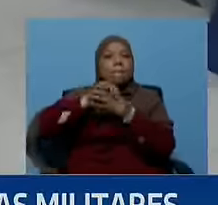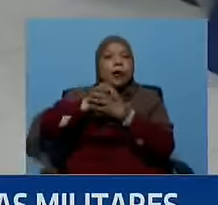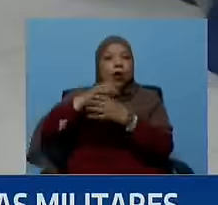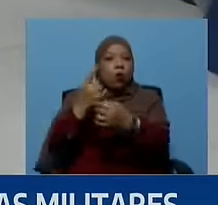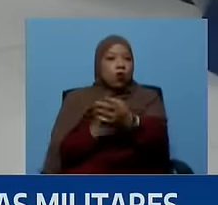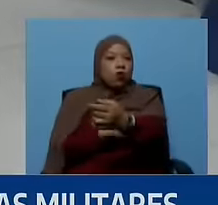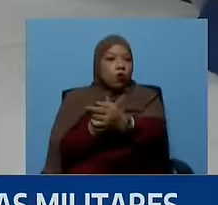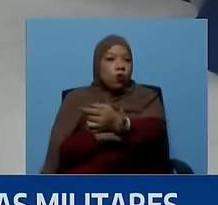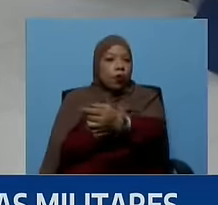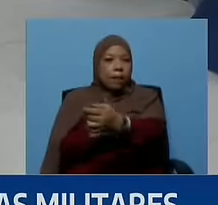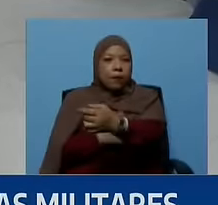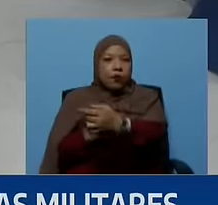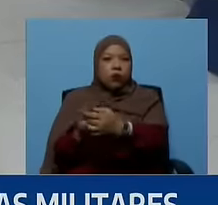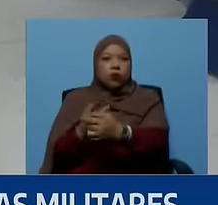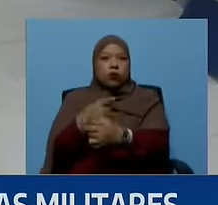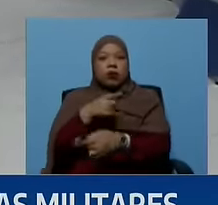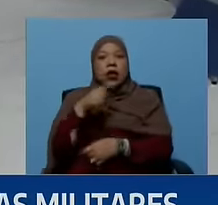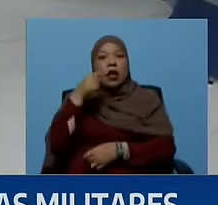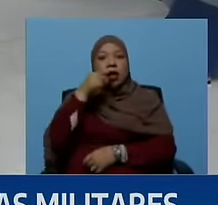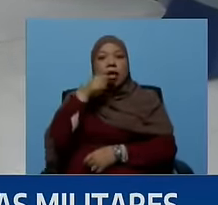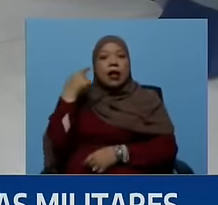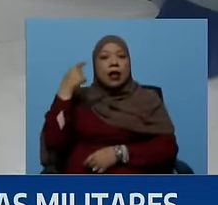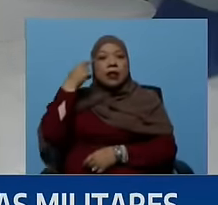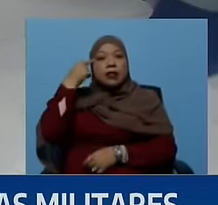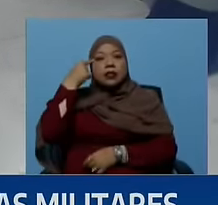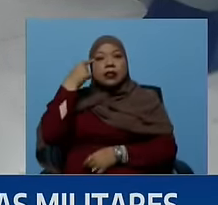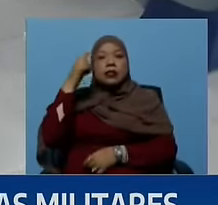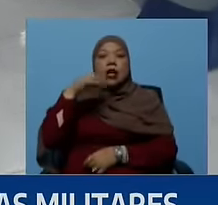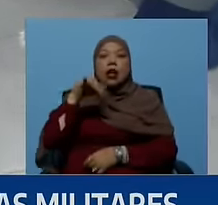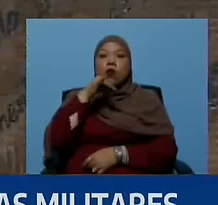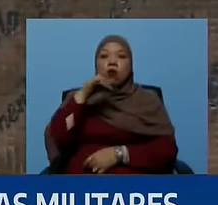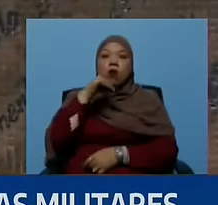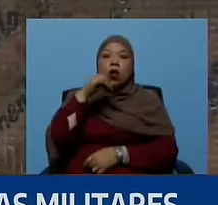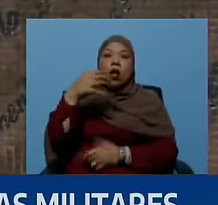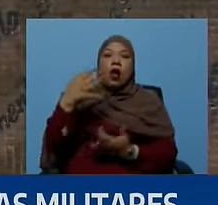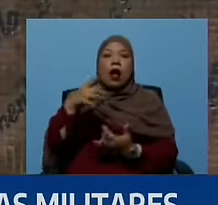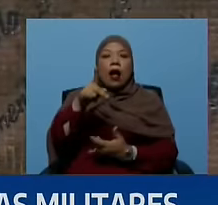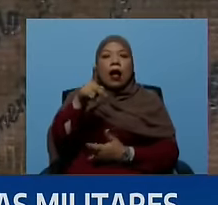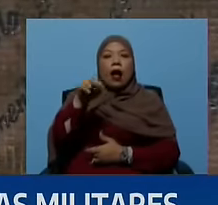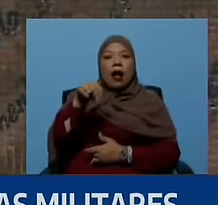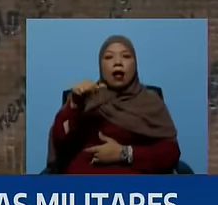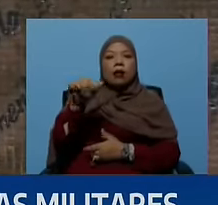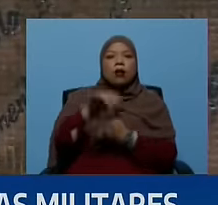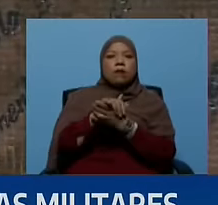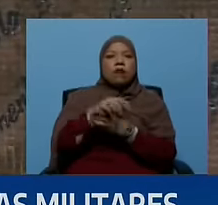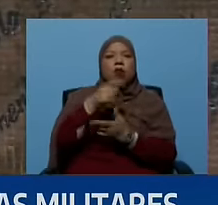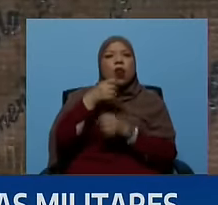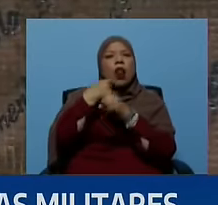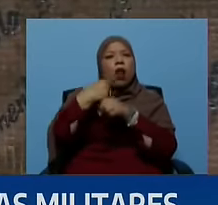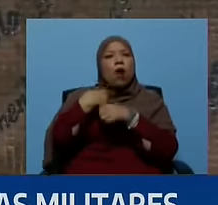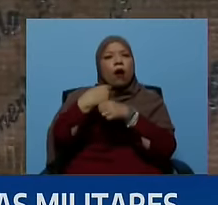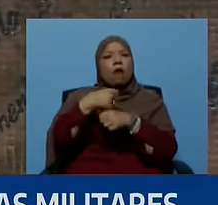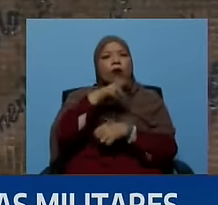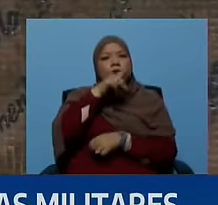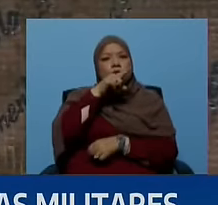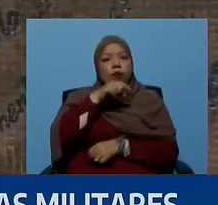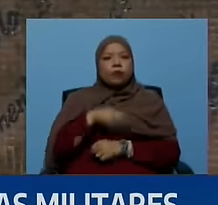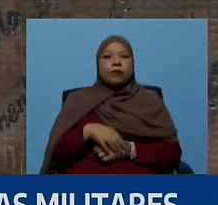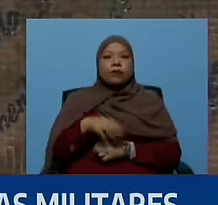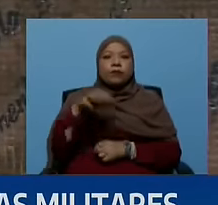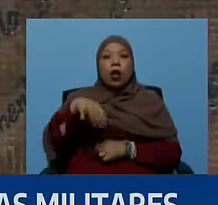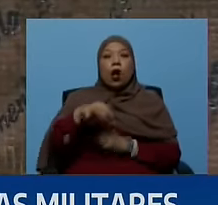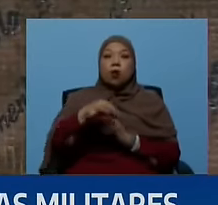hermano chino cam Bueno nos vamos para el Estado Bolívar en el municipio